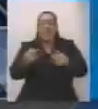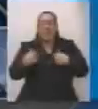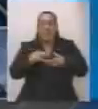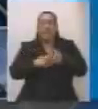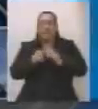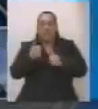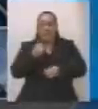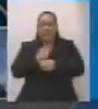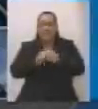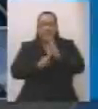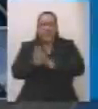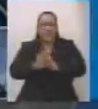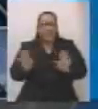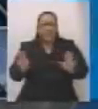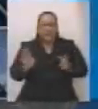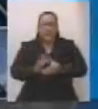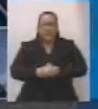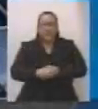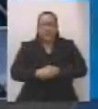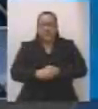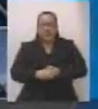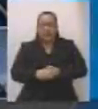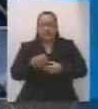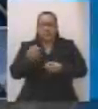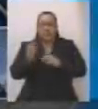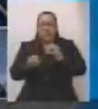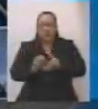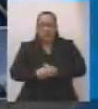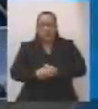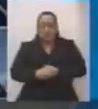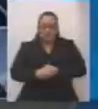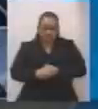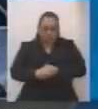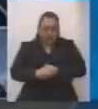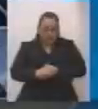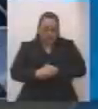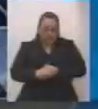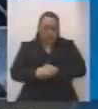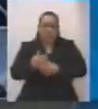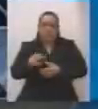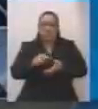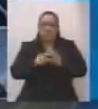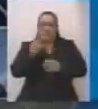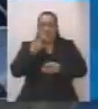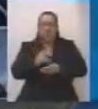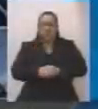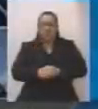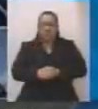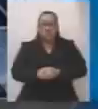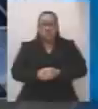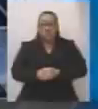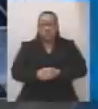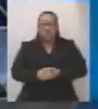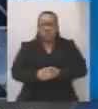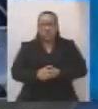tanto éxito. De hecho, en muchas economías emergentes hemos visto efectivamente